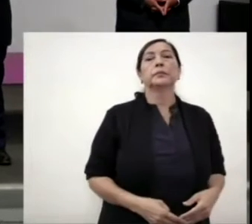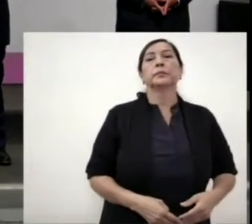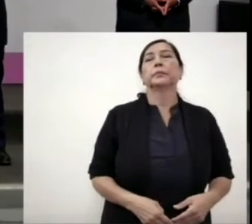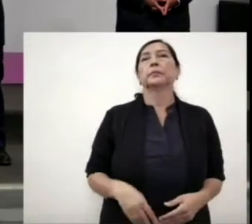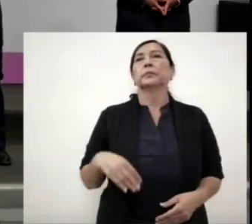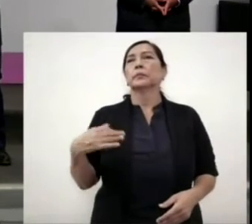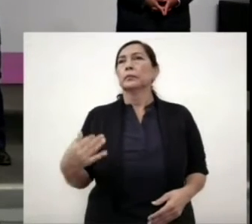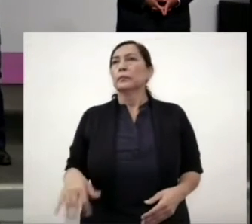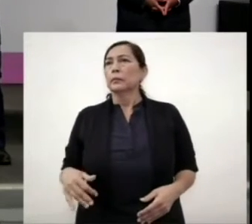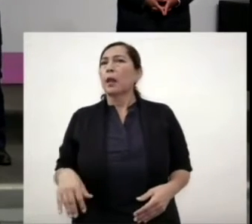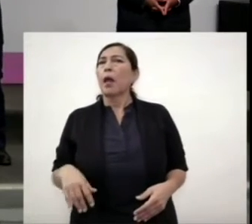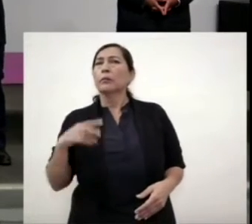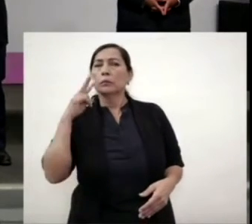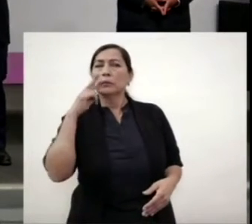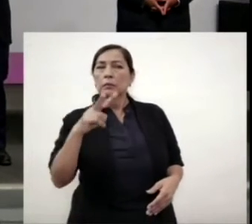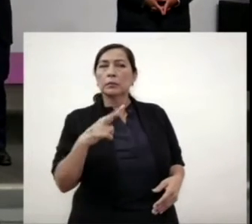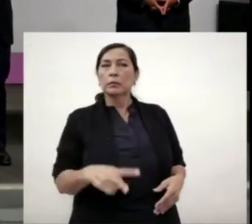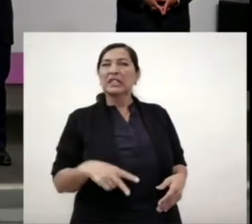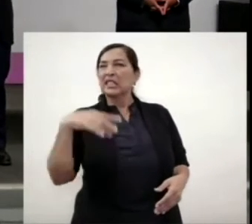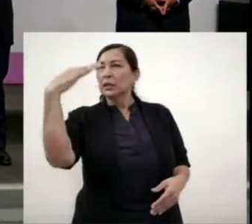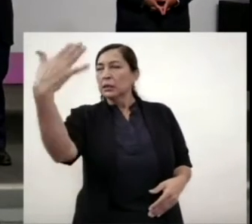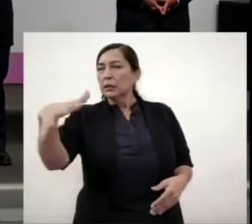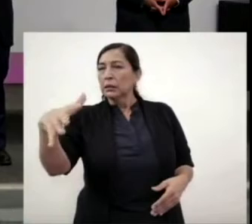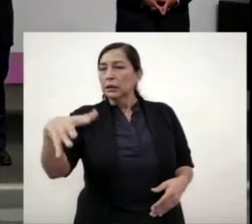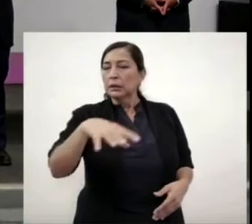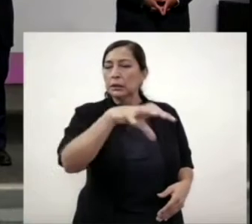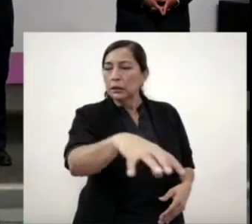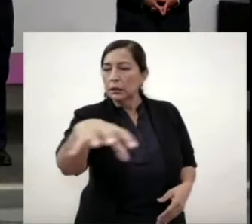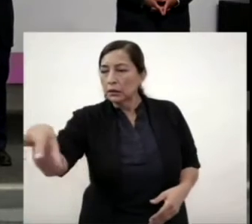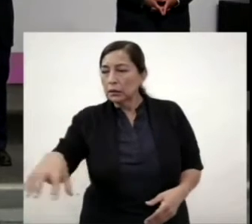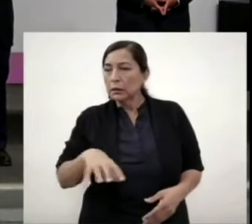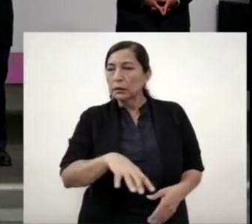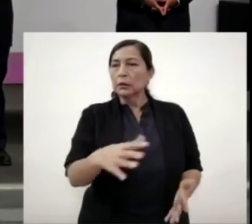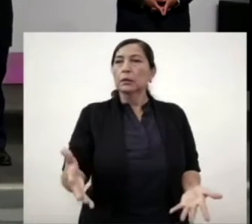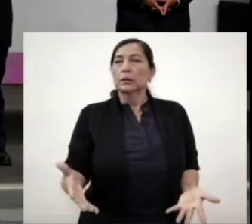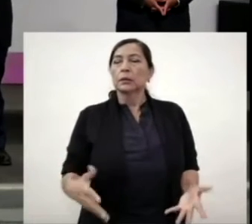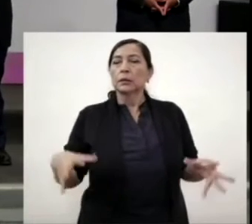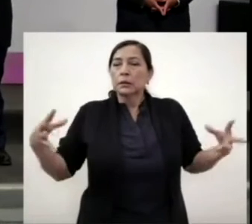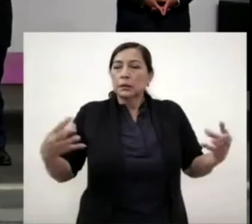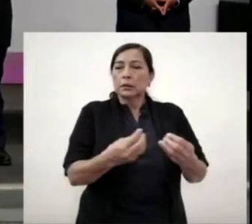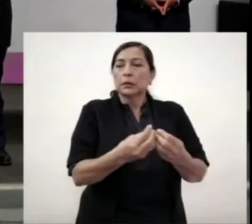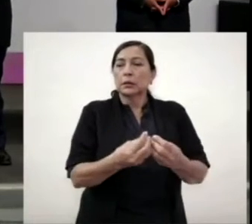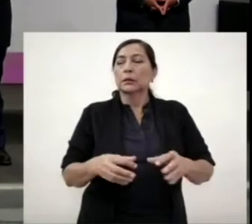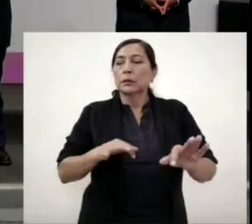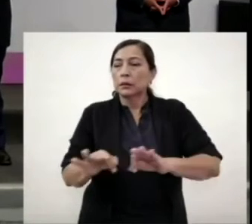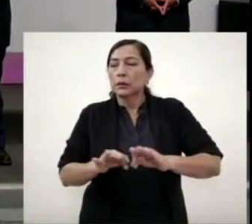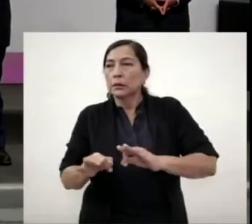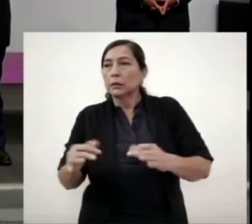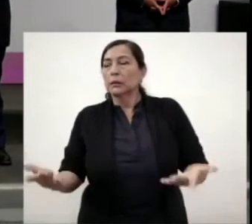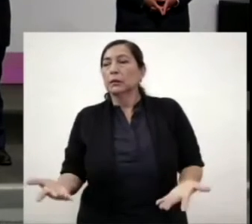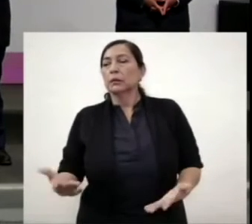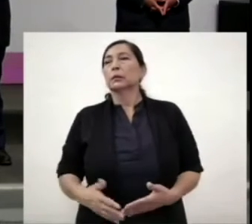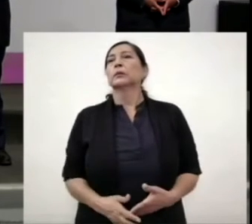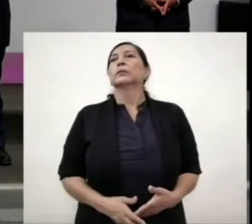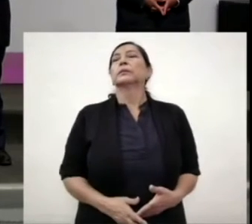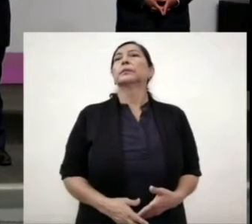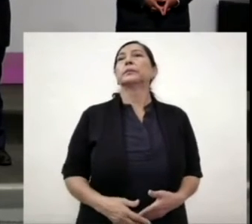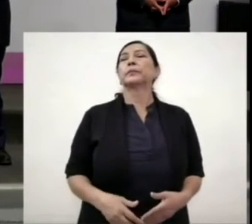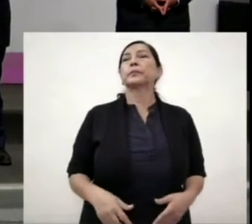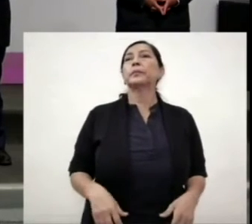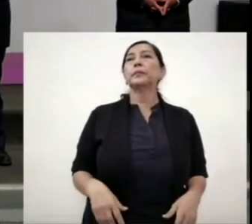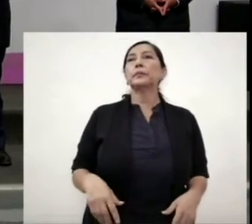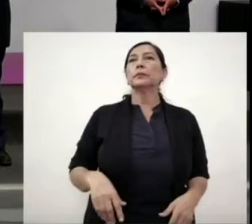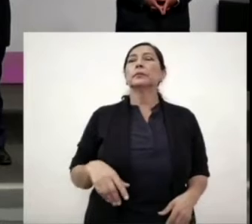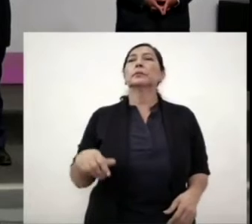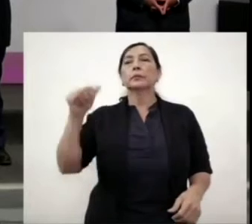levantamiento de 10 colonias. Estas 10 colonias las trabajamos en conjunto con el Ayuntamiento, con el Área de